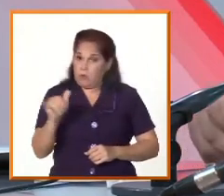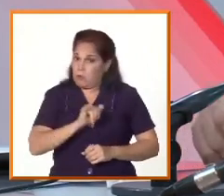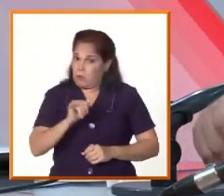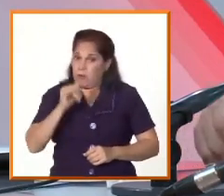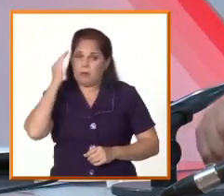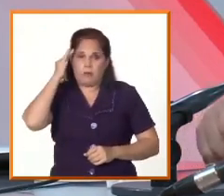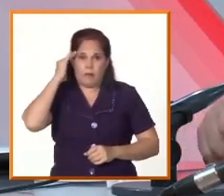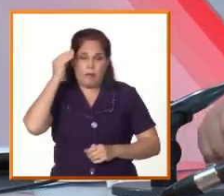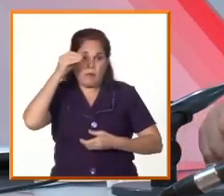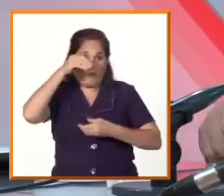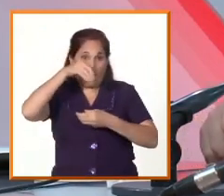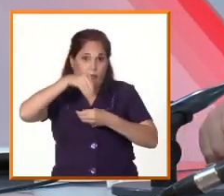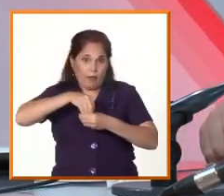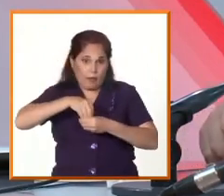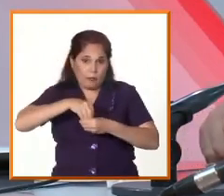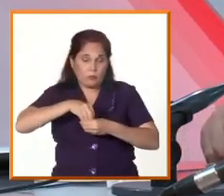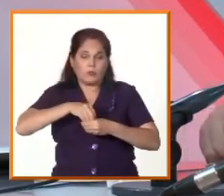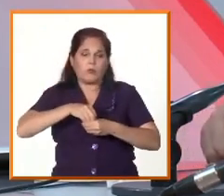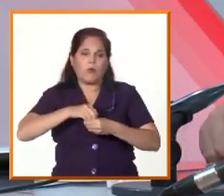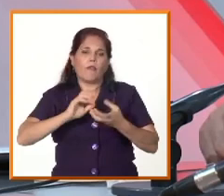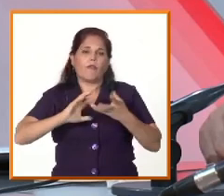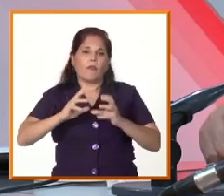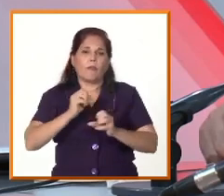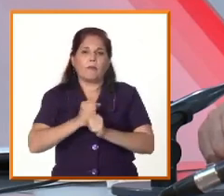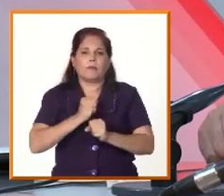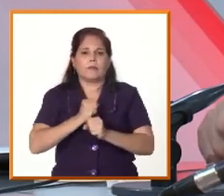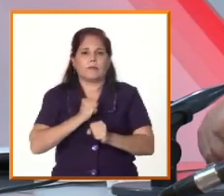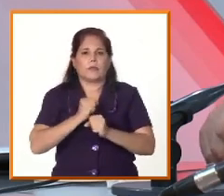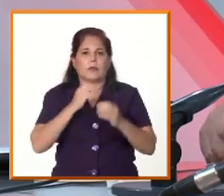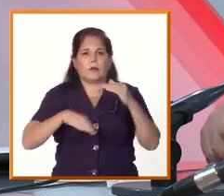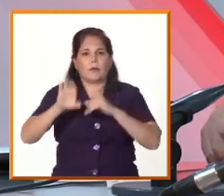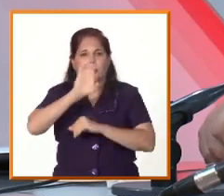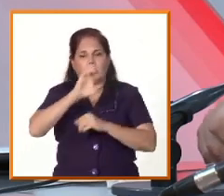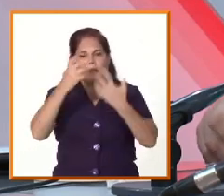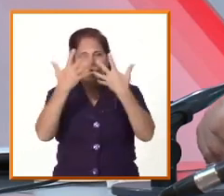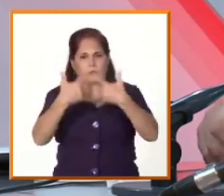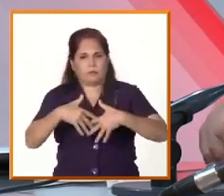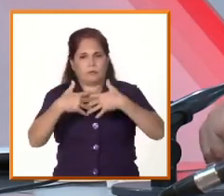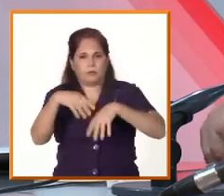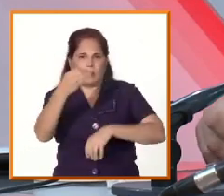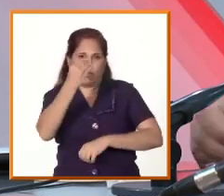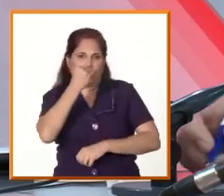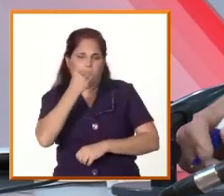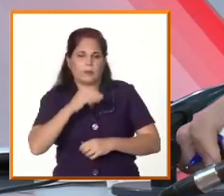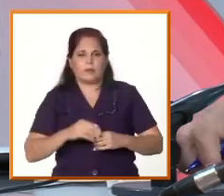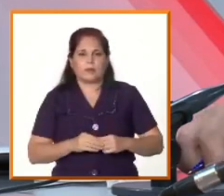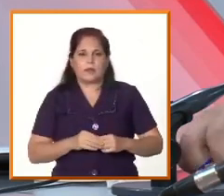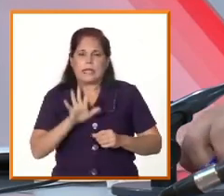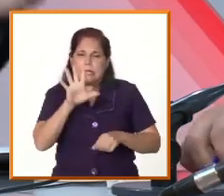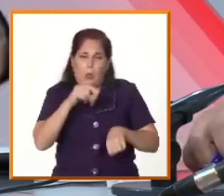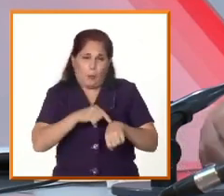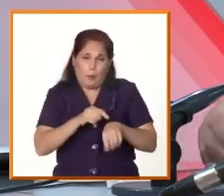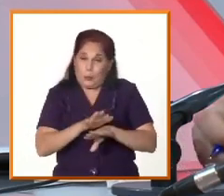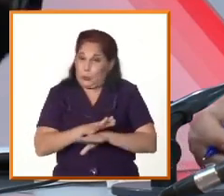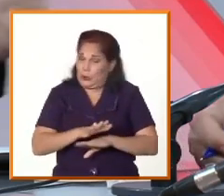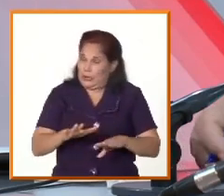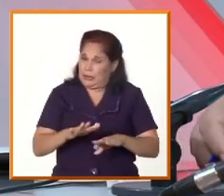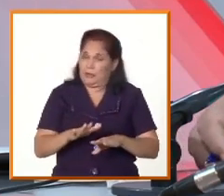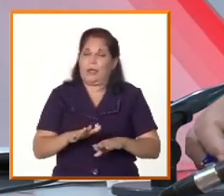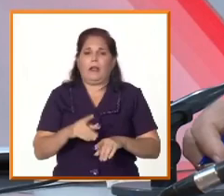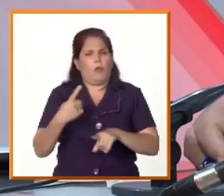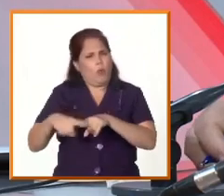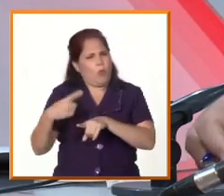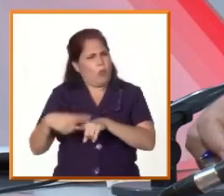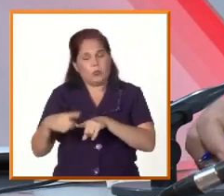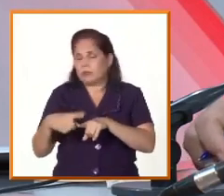están dentro de la propia filosofía de trabajo del Ministerio de la industria alimenticia ministro apenas me quedan cinco minutos habría que hablar de inversión de